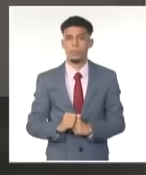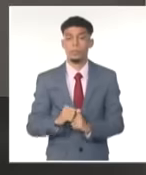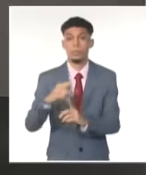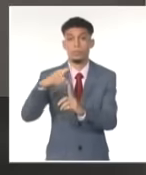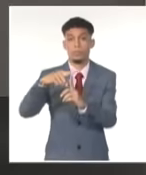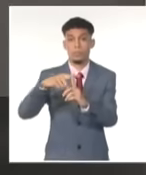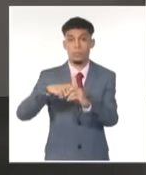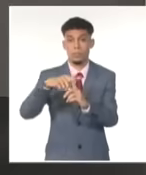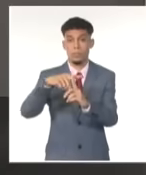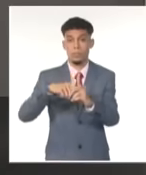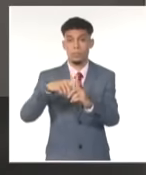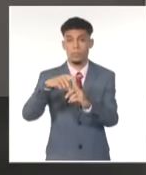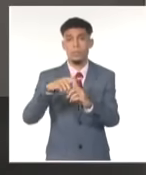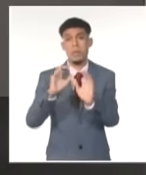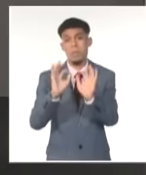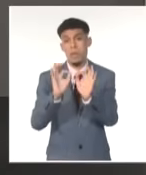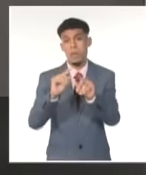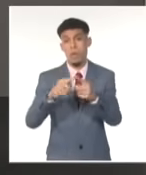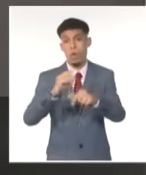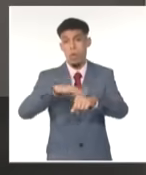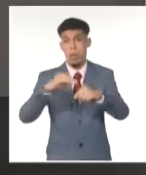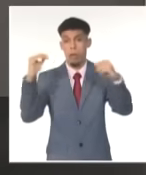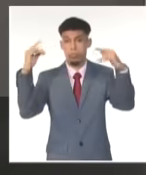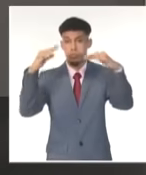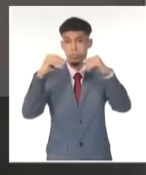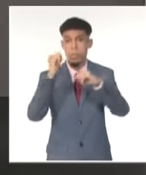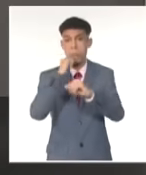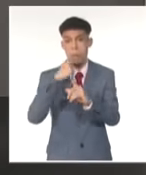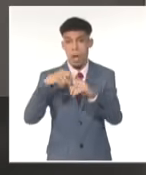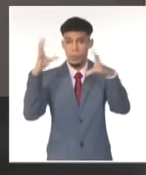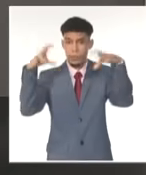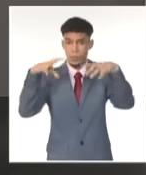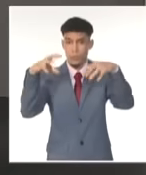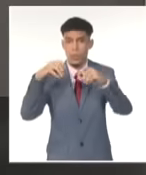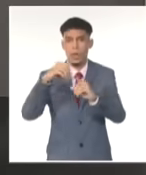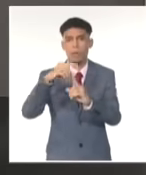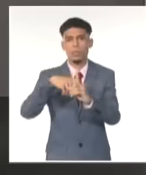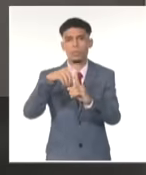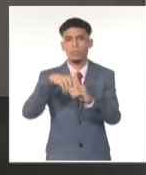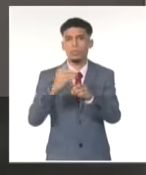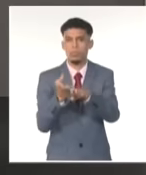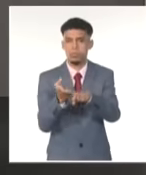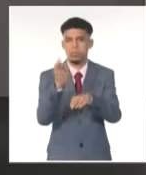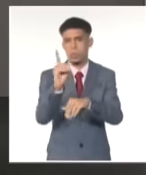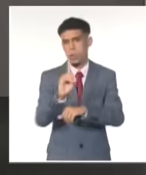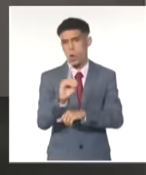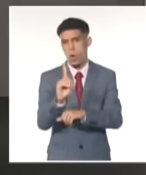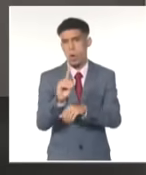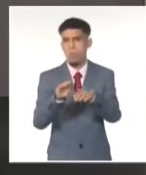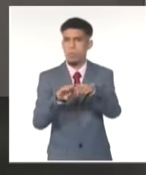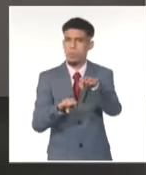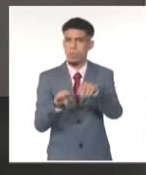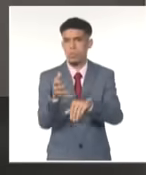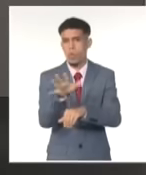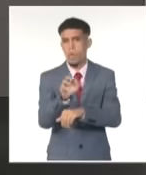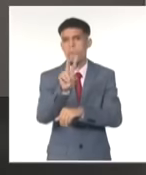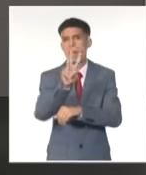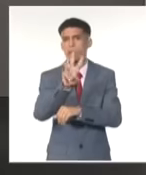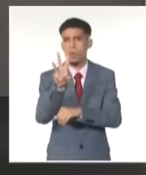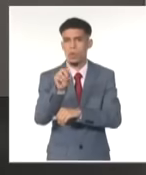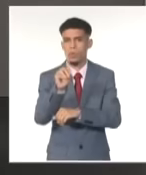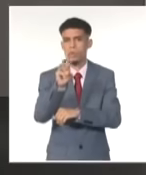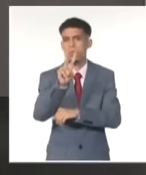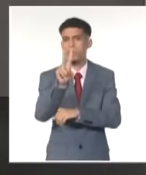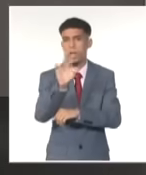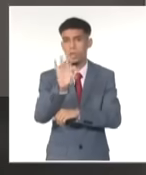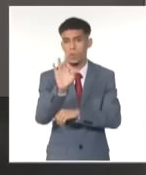temperaturas, como va a estar nublado y va a haber lluvia, bueno, no son tan altas como en días anteriores. 28, 29, 30 grados, pero